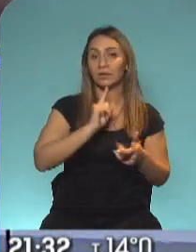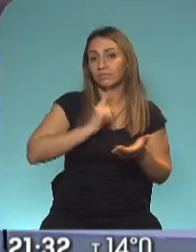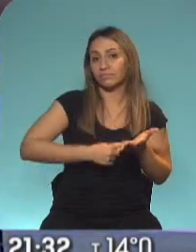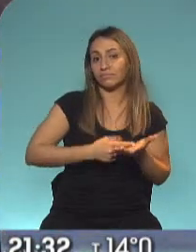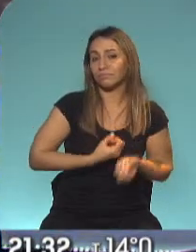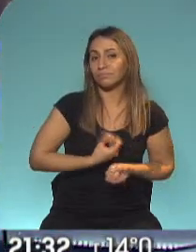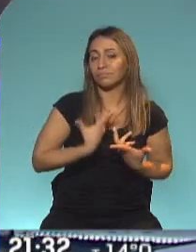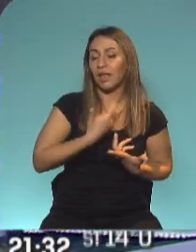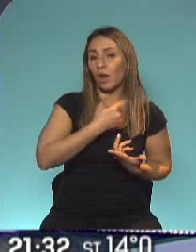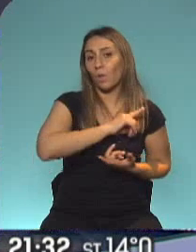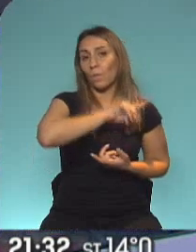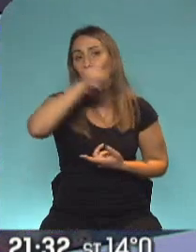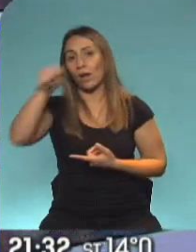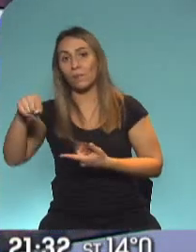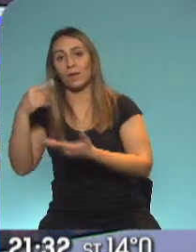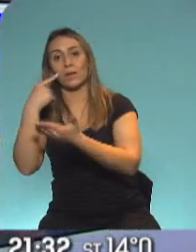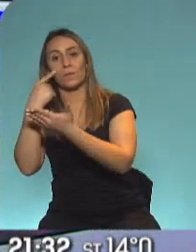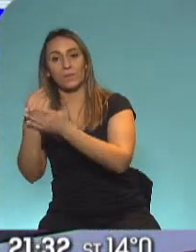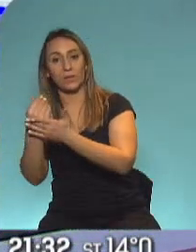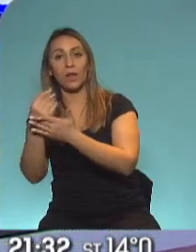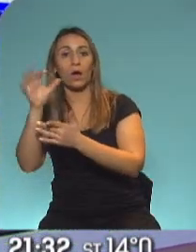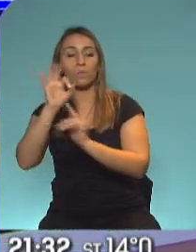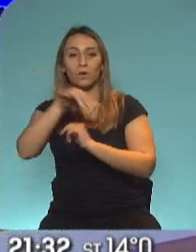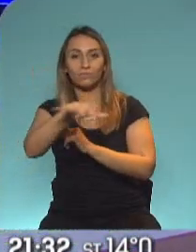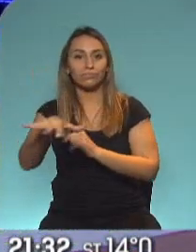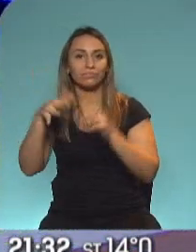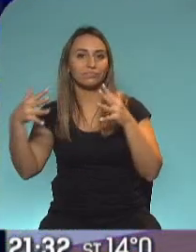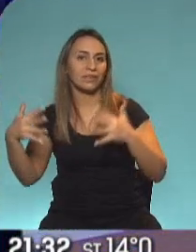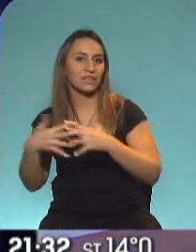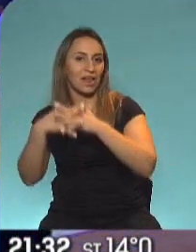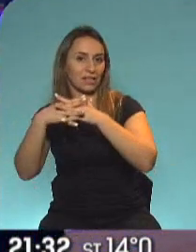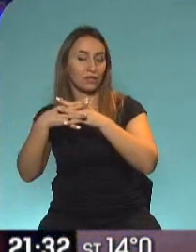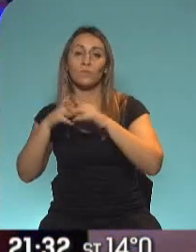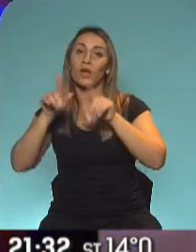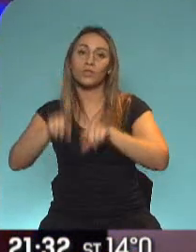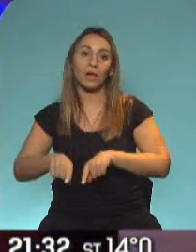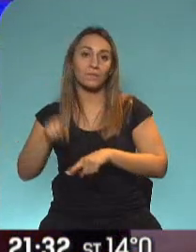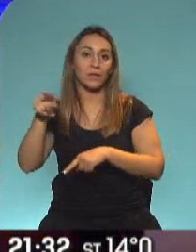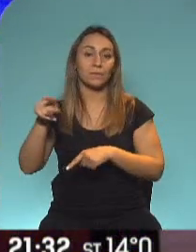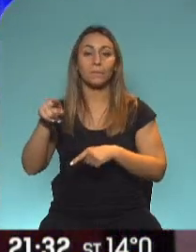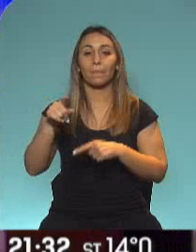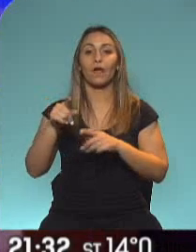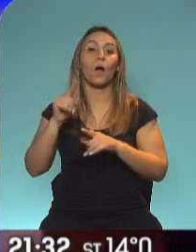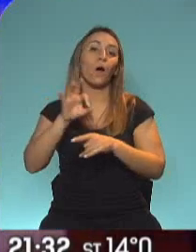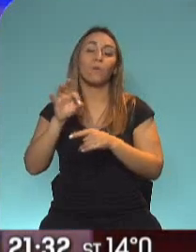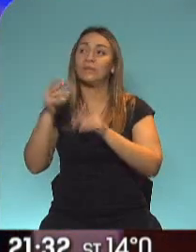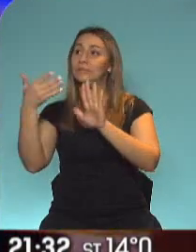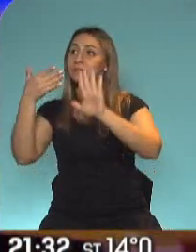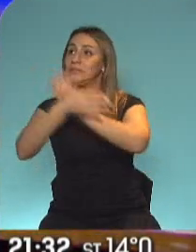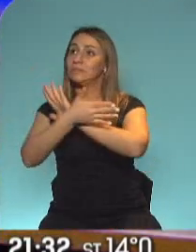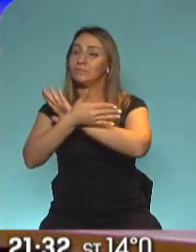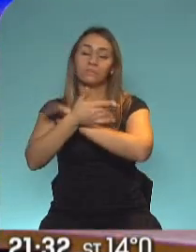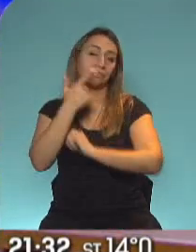la integración local o por último el reasentamiento en un tercer país.